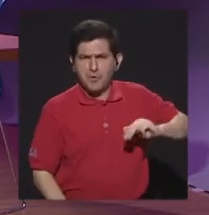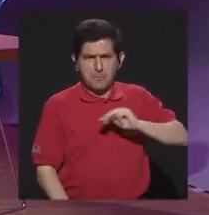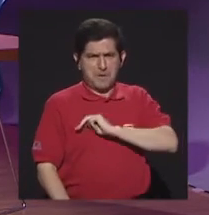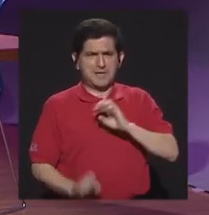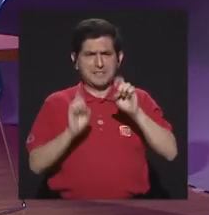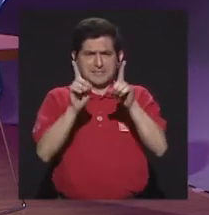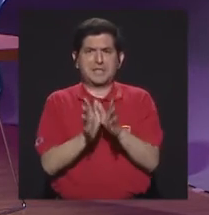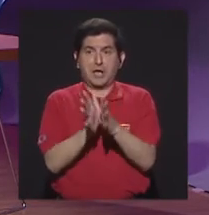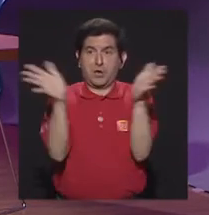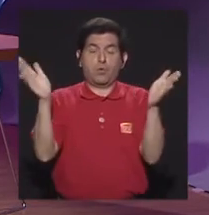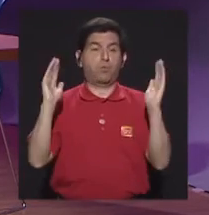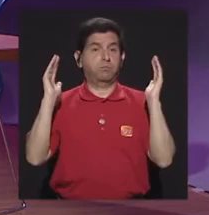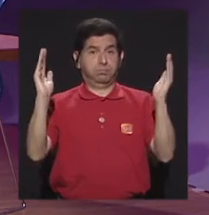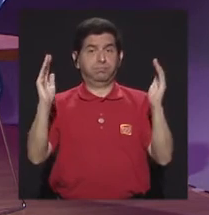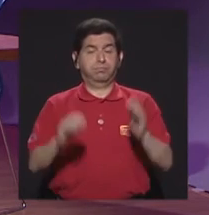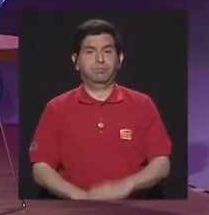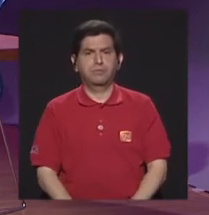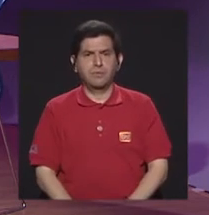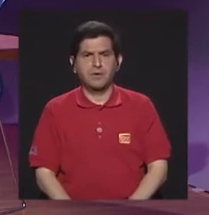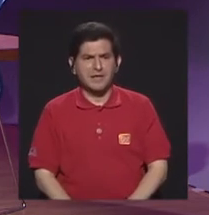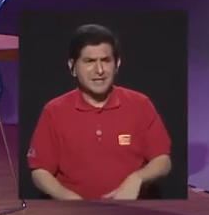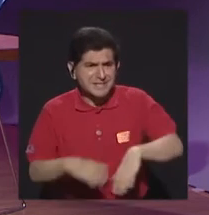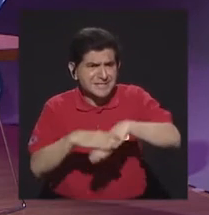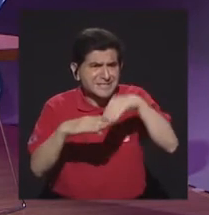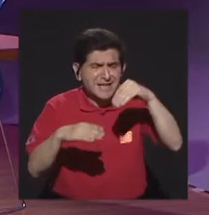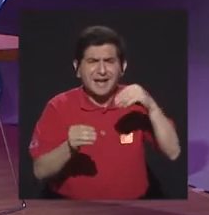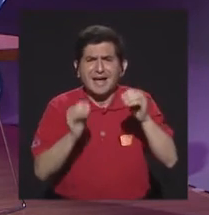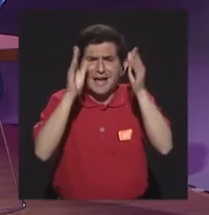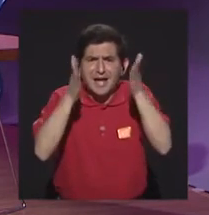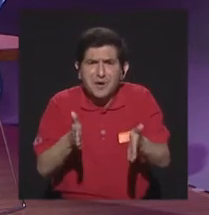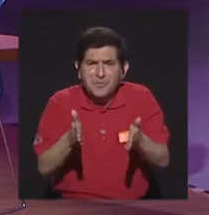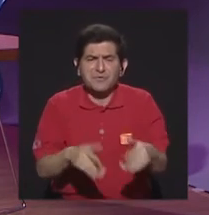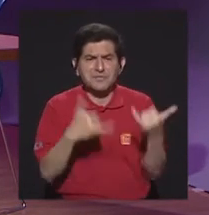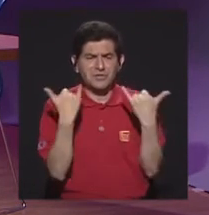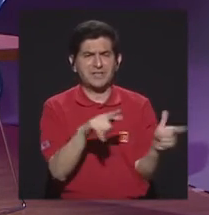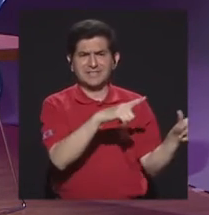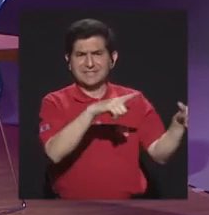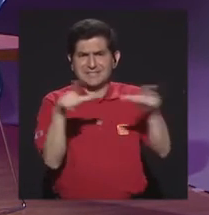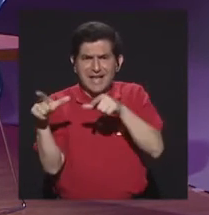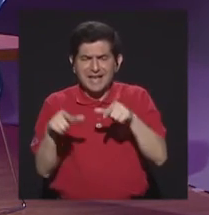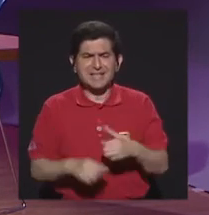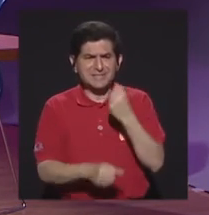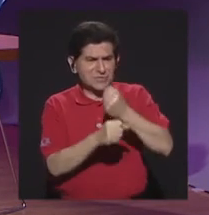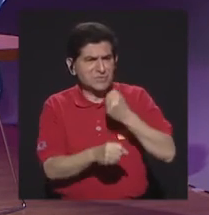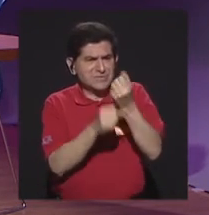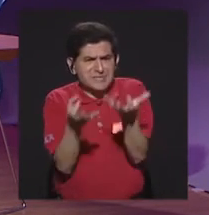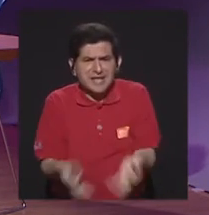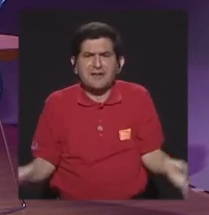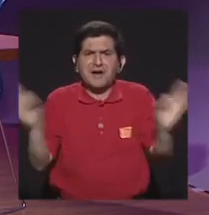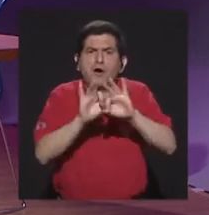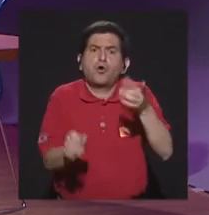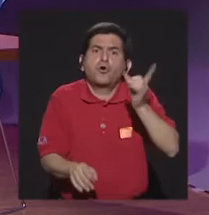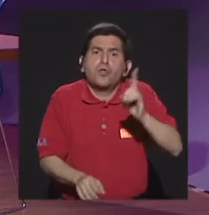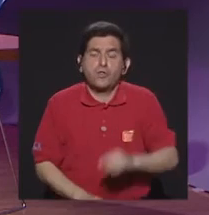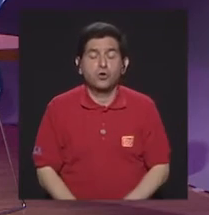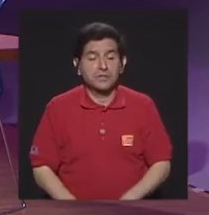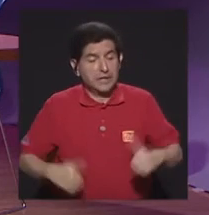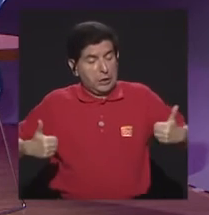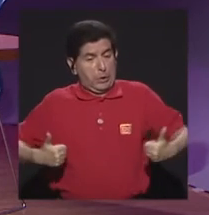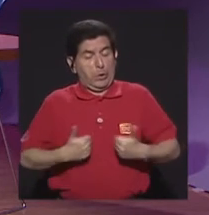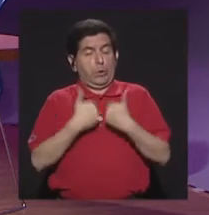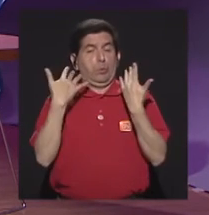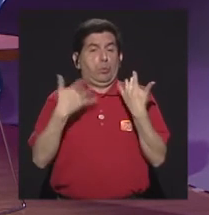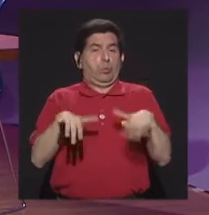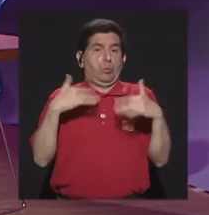gigantesco porque, bueno, ¿de dónde sacamos toda una dotación de docentes preparadas para esta tarea tan importante? Es un reto